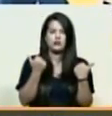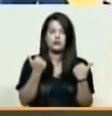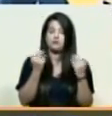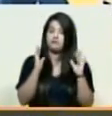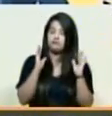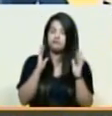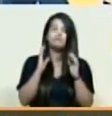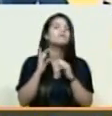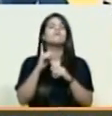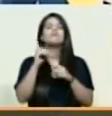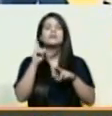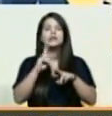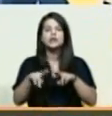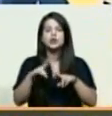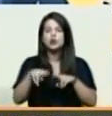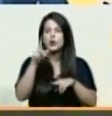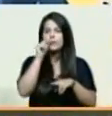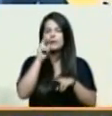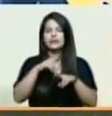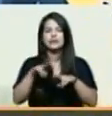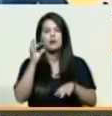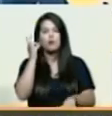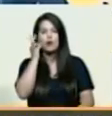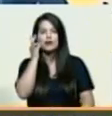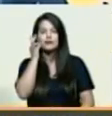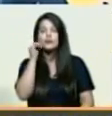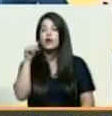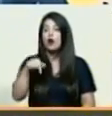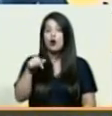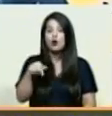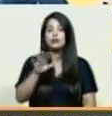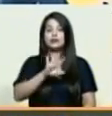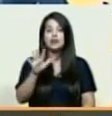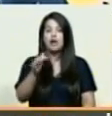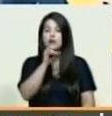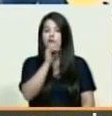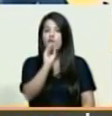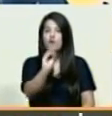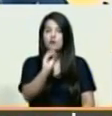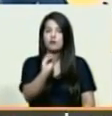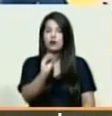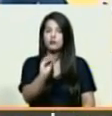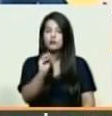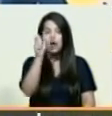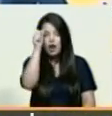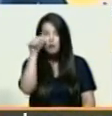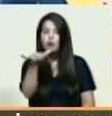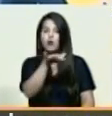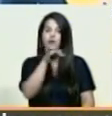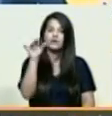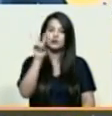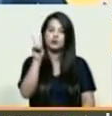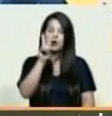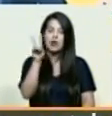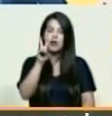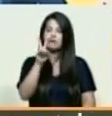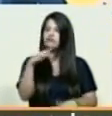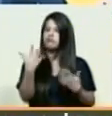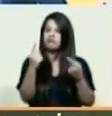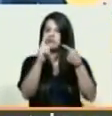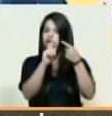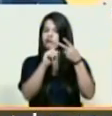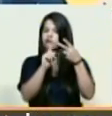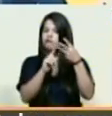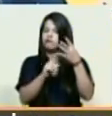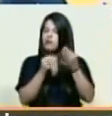ellas niños y niñas. Hoy hemos querido informar al pueblo de Venezuela los pormenores con respecto a